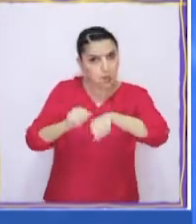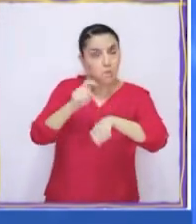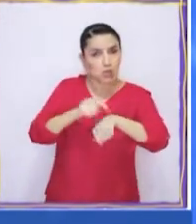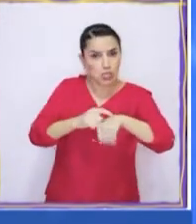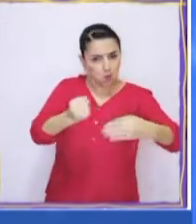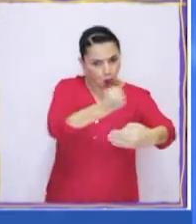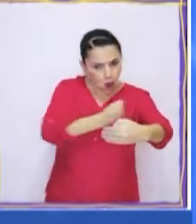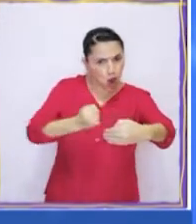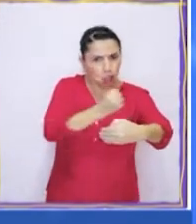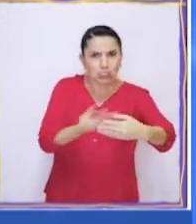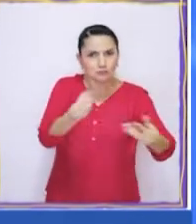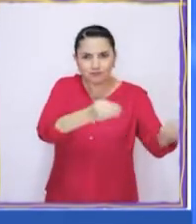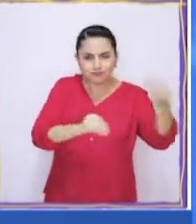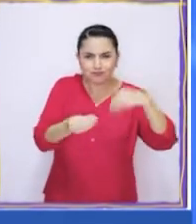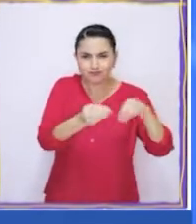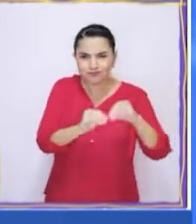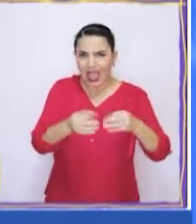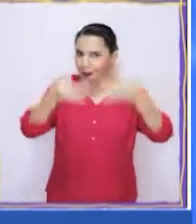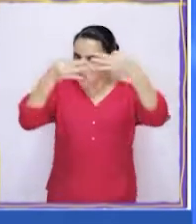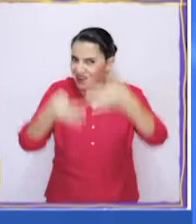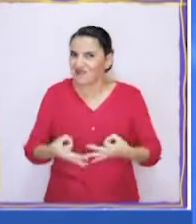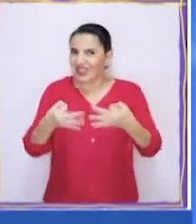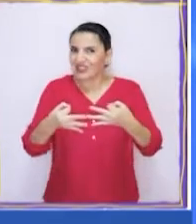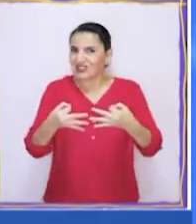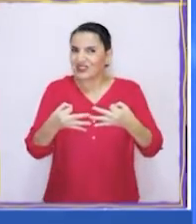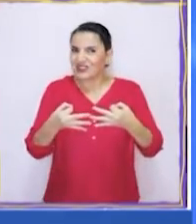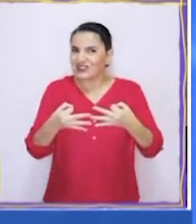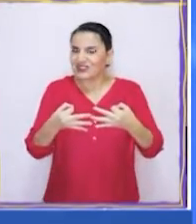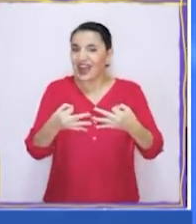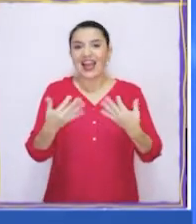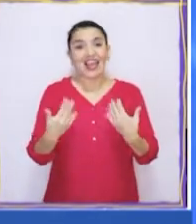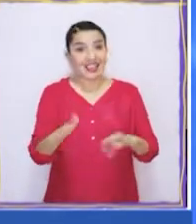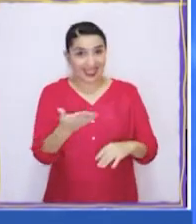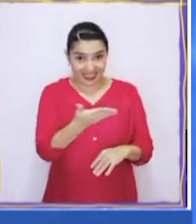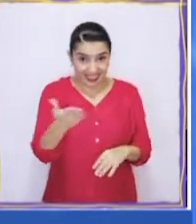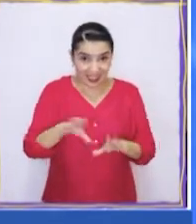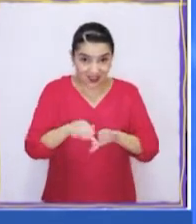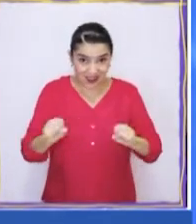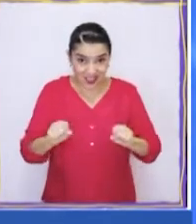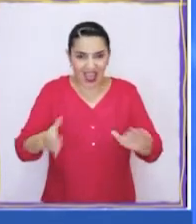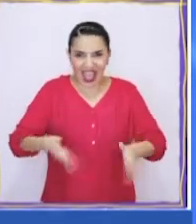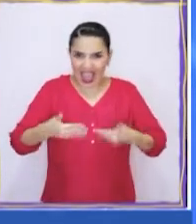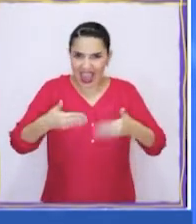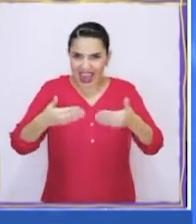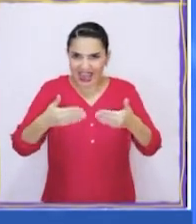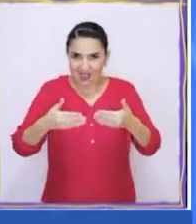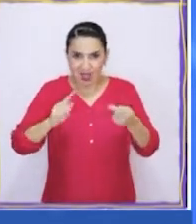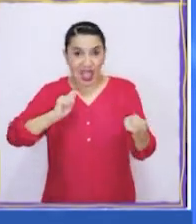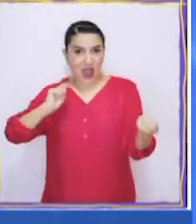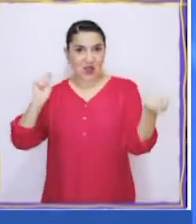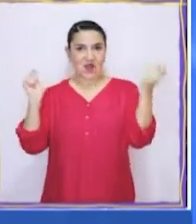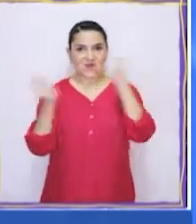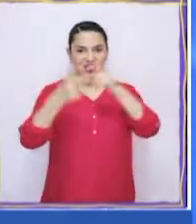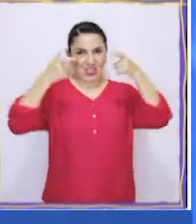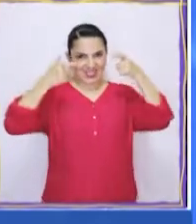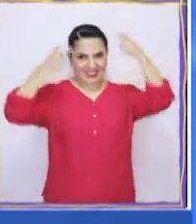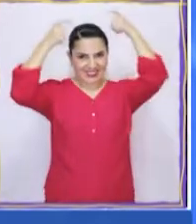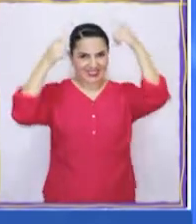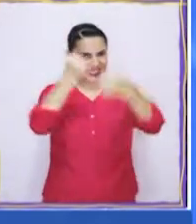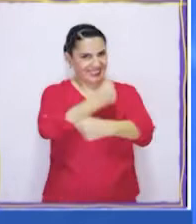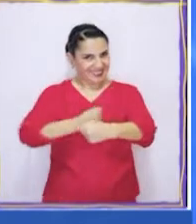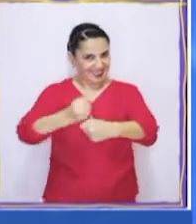tiempo así nos aseguremos que nos quede perfecto que dicen se animan a convertirse en chef